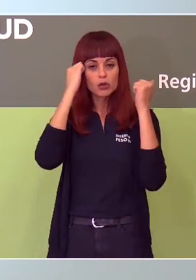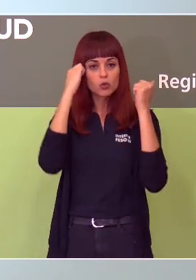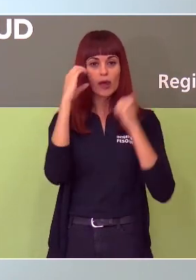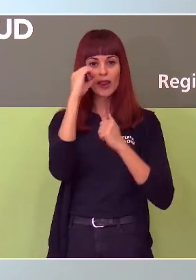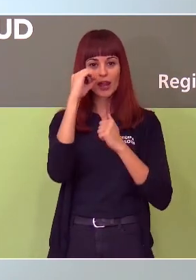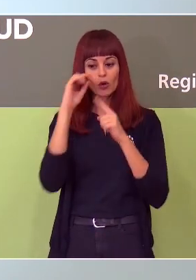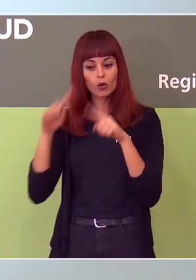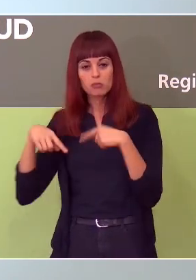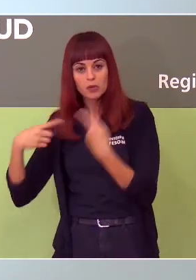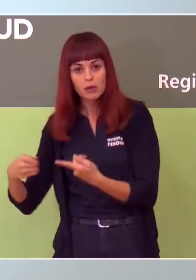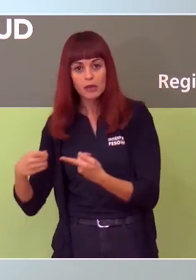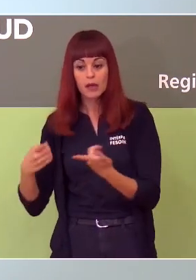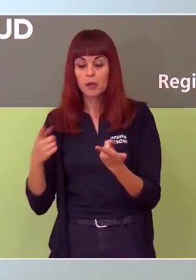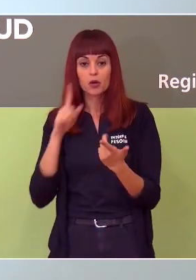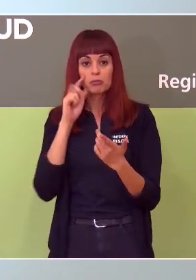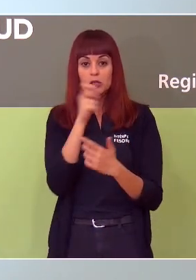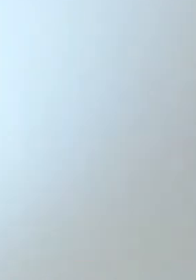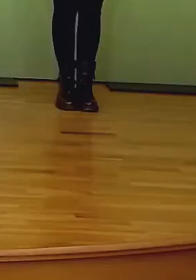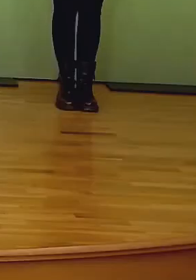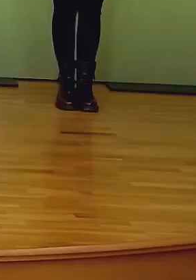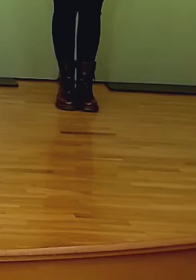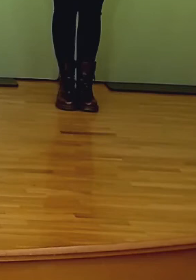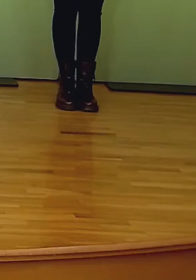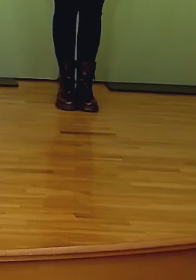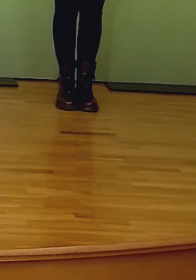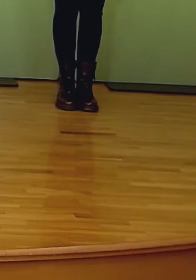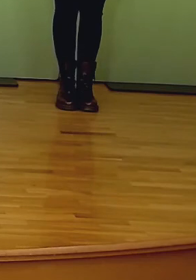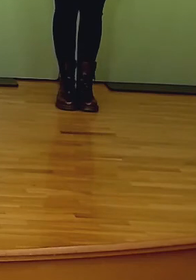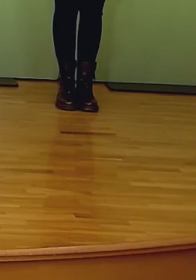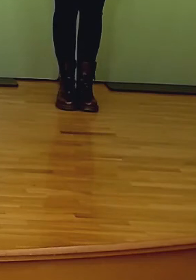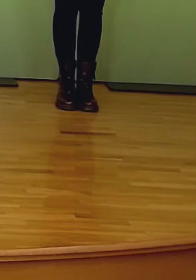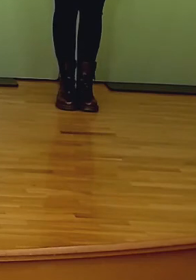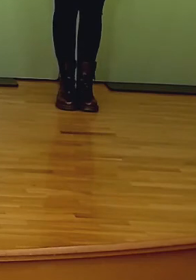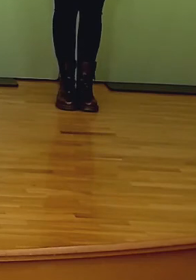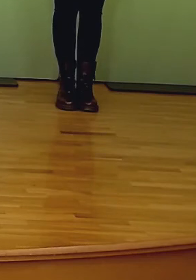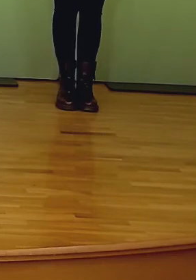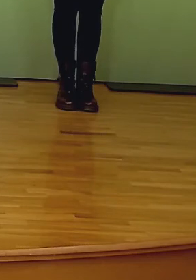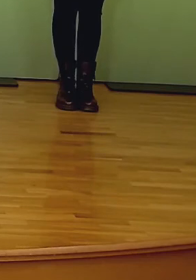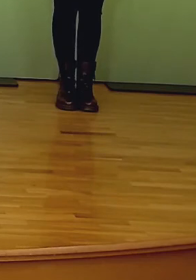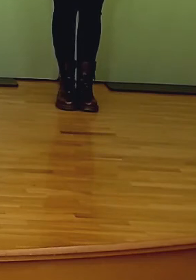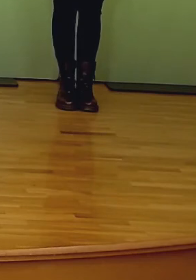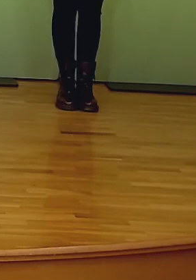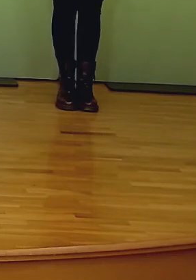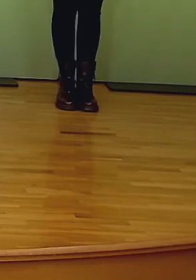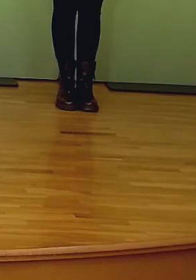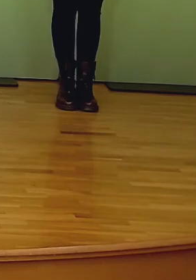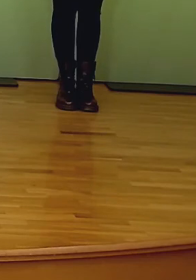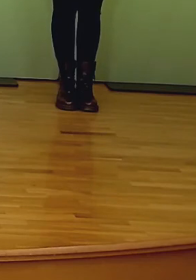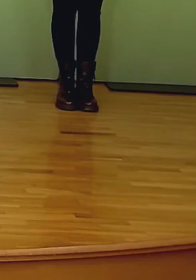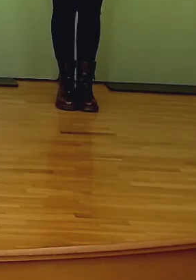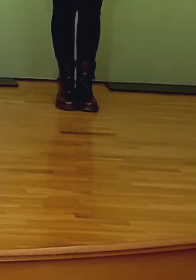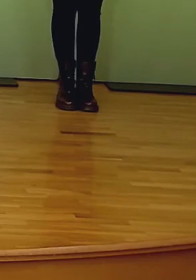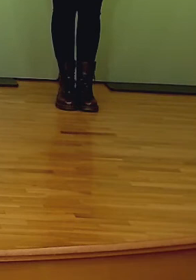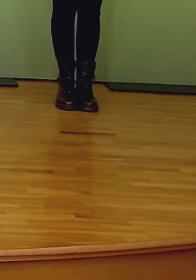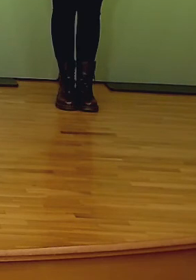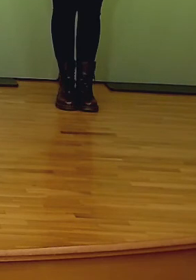no tenemos todos los resultados en el centro. La Verdad y Radio Nacional de España puede concretar cuándo empezarán a realizarse las pruebas en las residencias